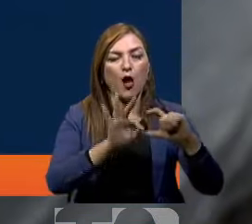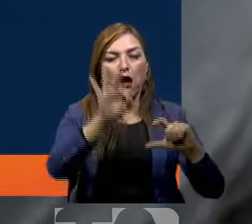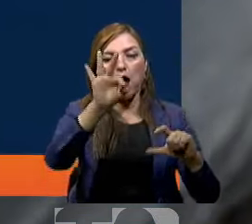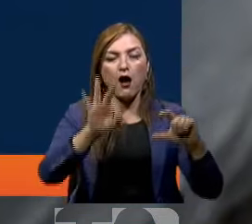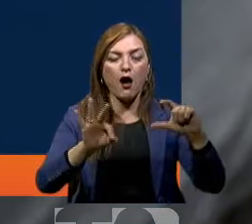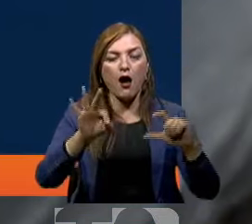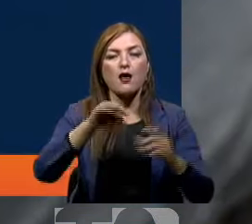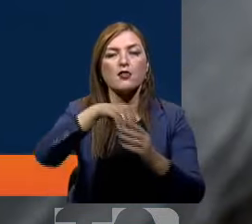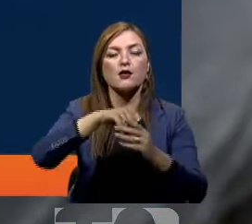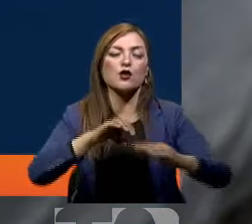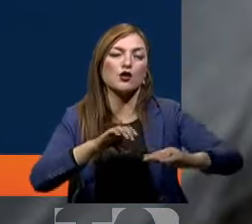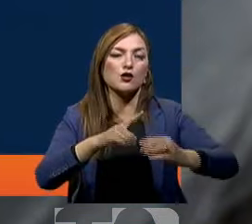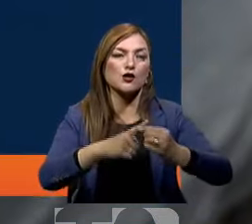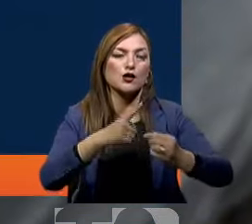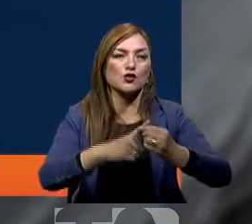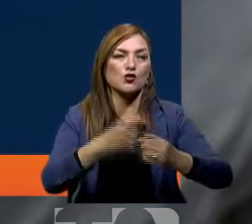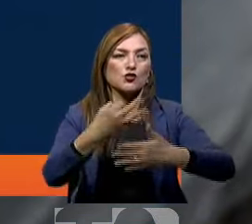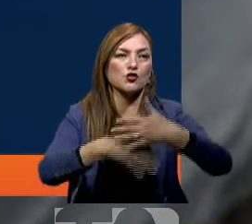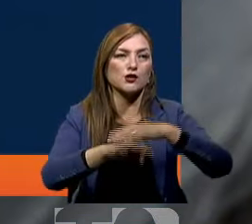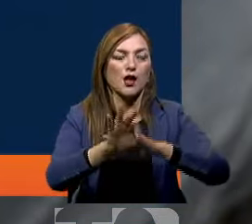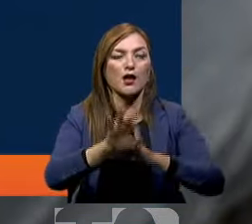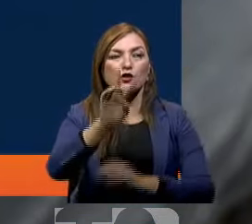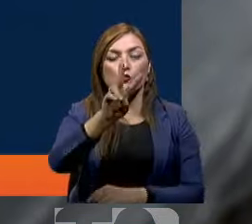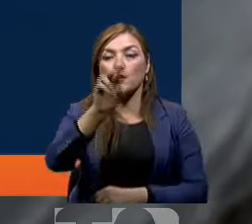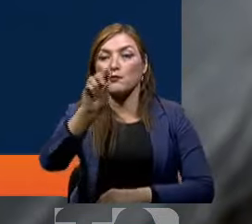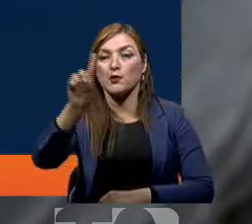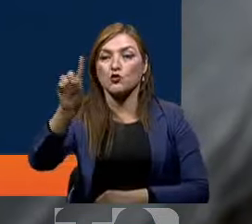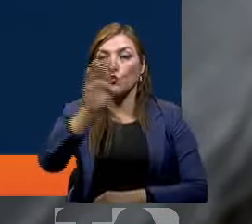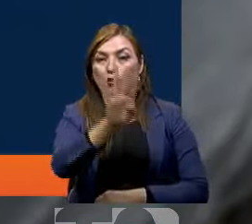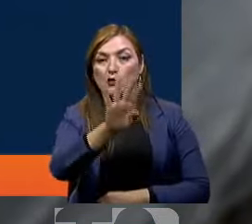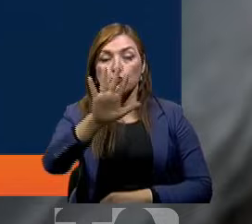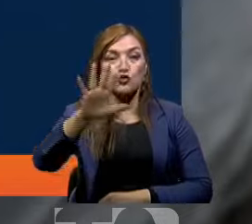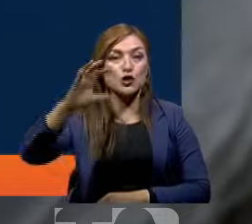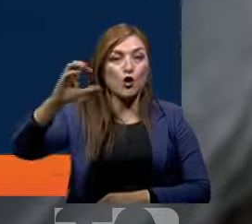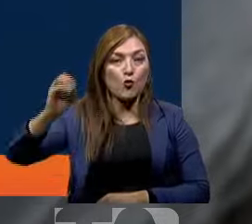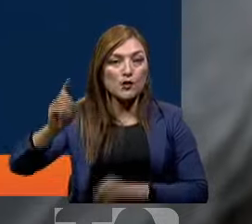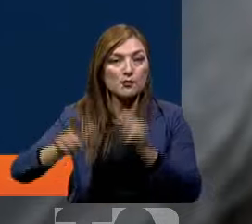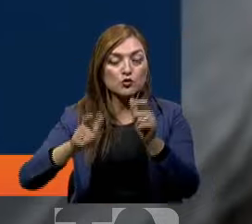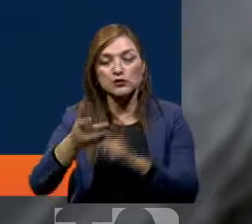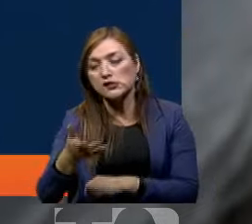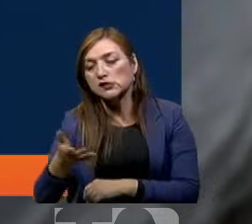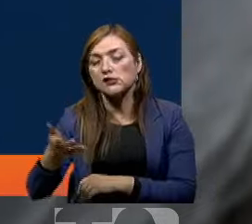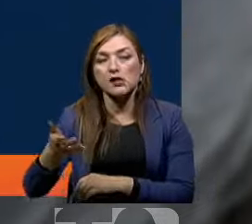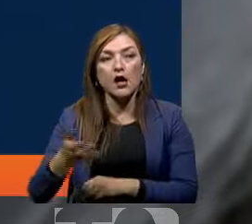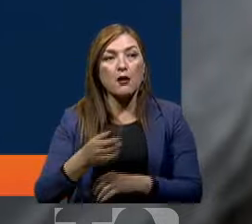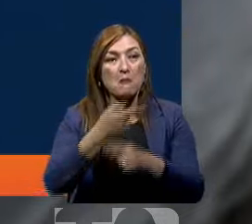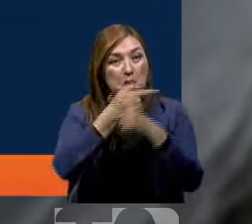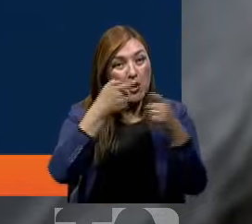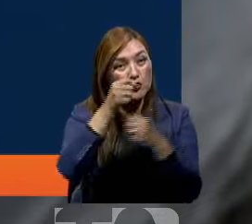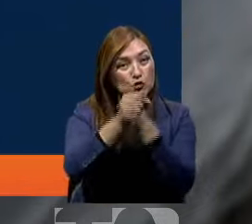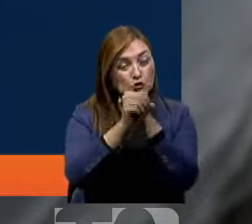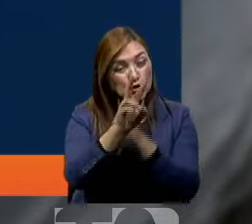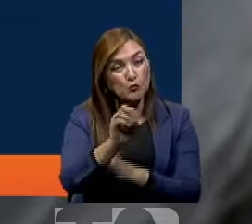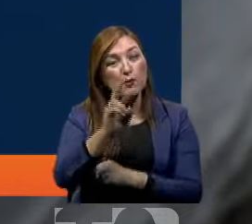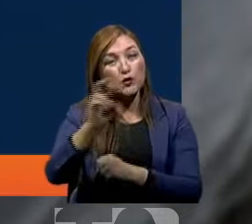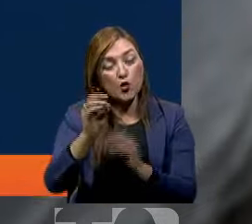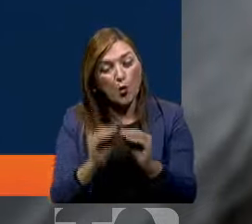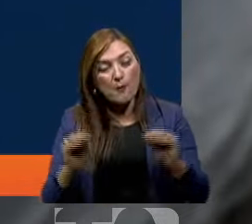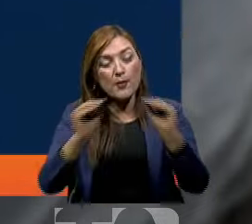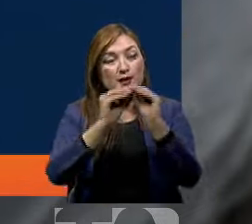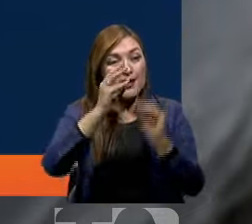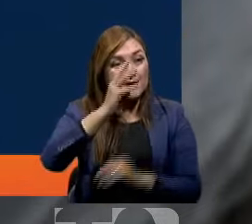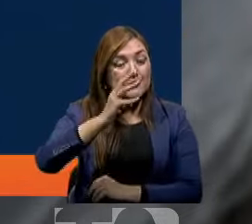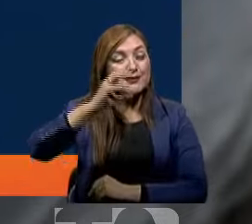aproximadamente 450 indigentes en Quito. Hasta marzo del 2022 incrementó a 600 y